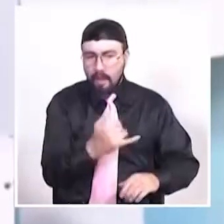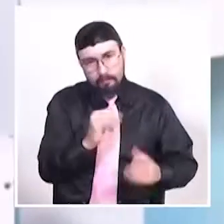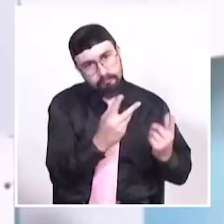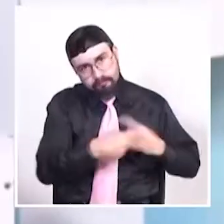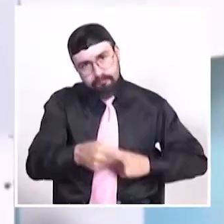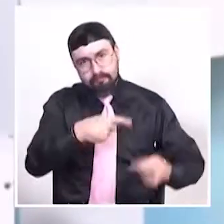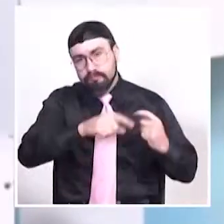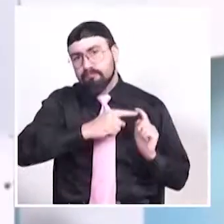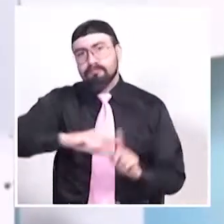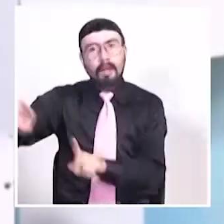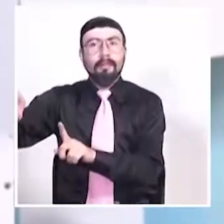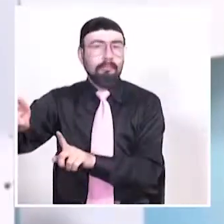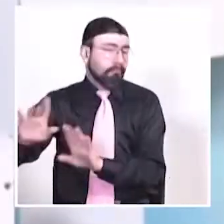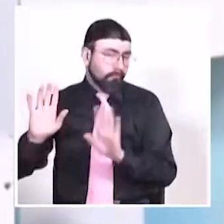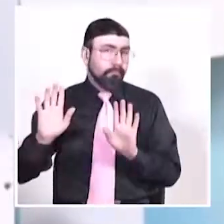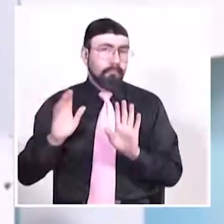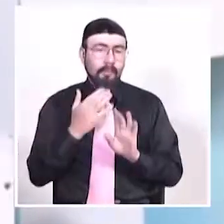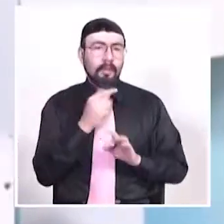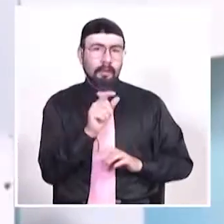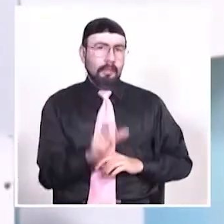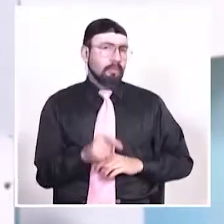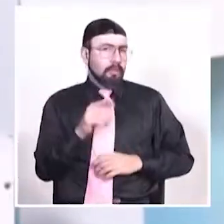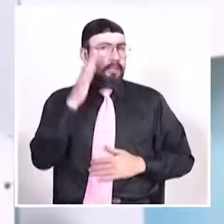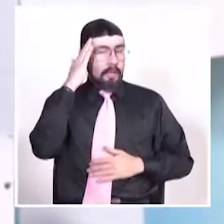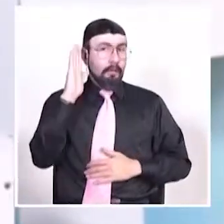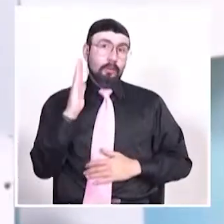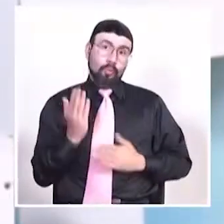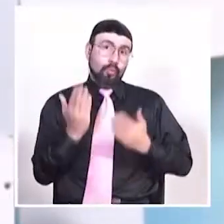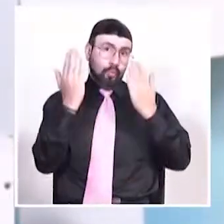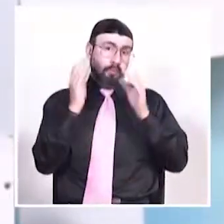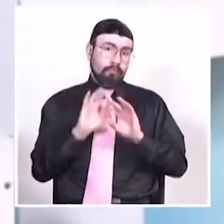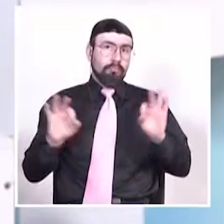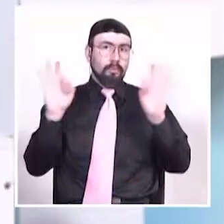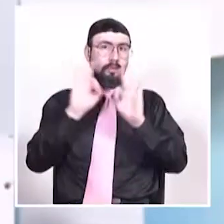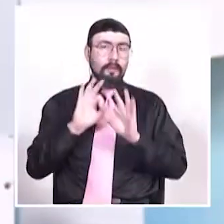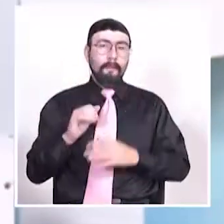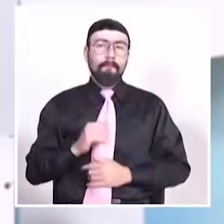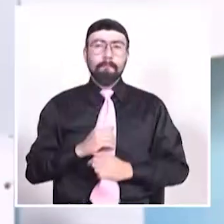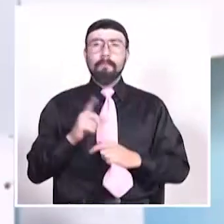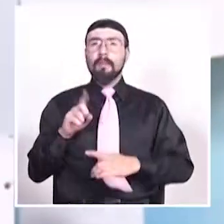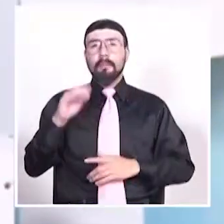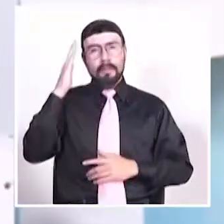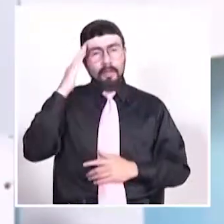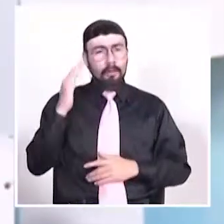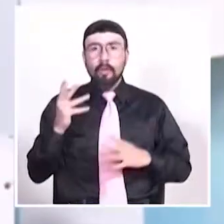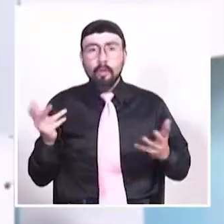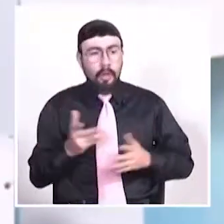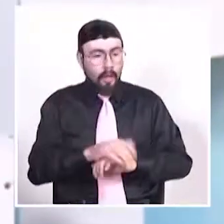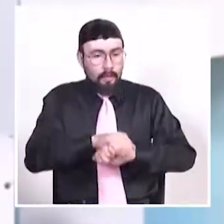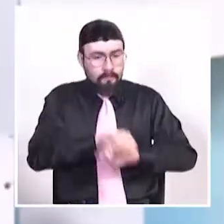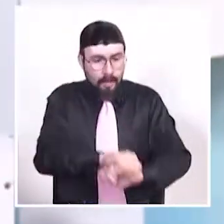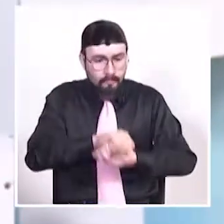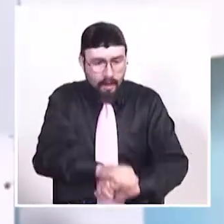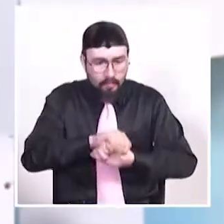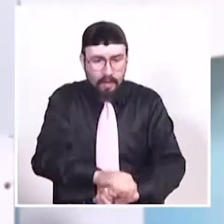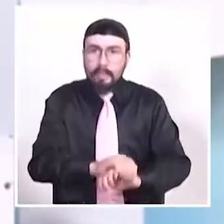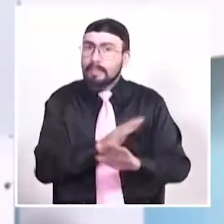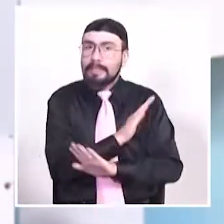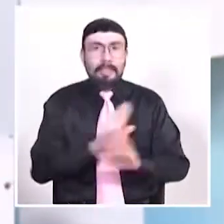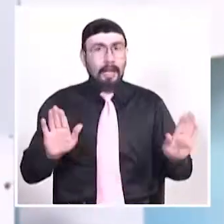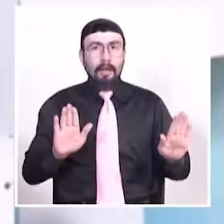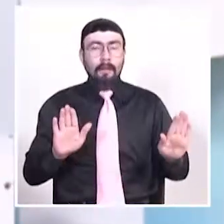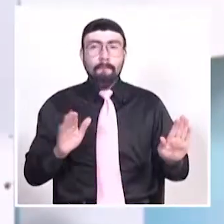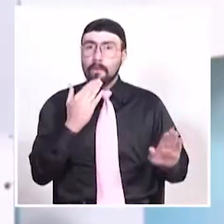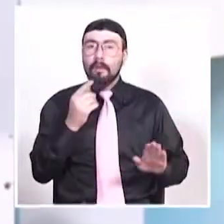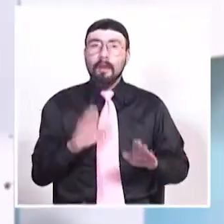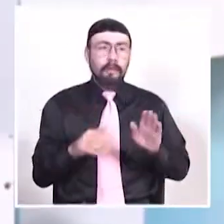relevar en esa función. Saben también cuándo se deben de parar las compresiones torácicas, porque hay veces que el